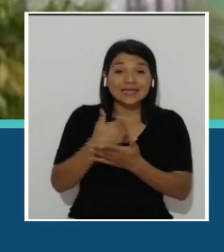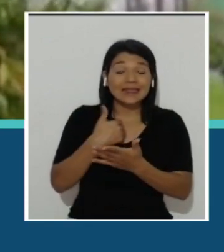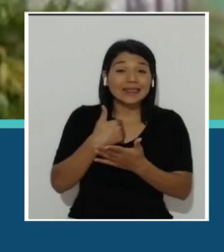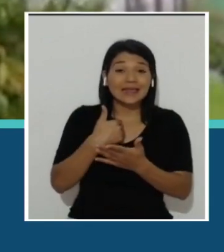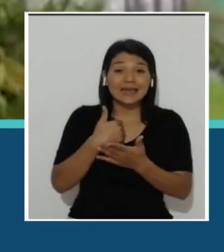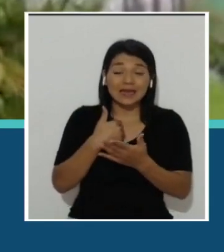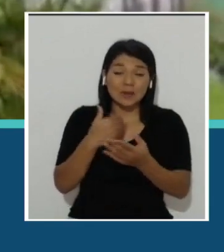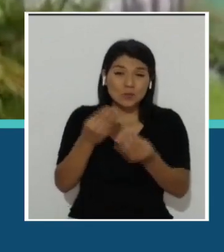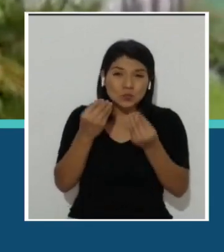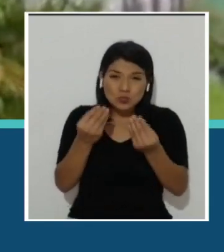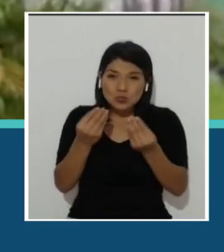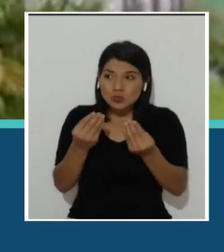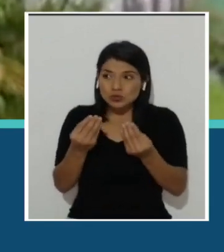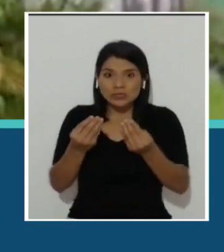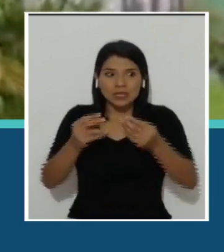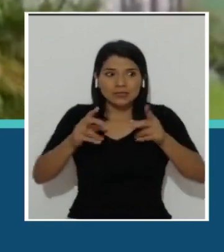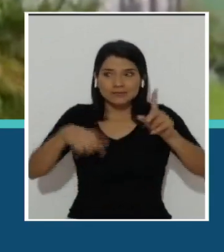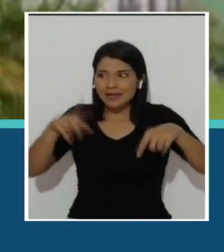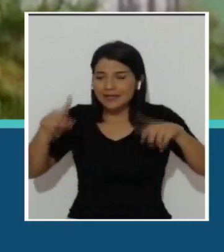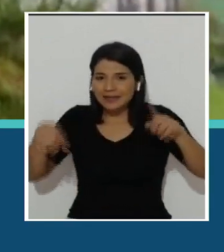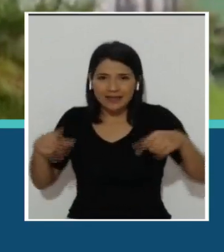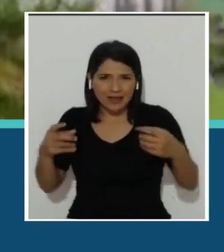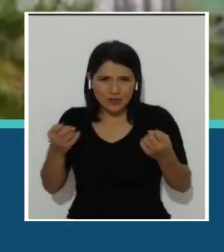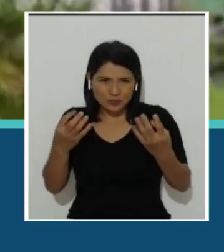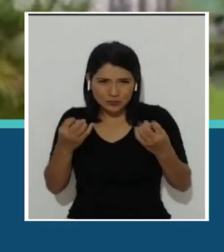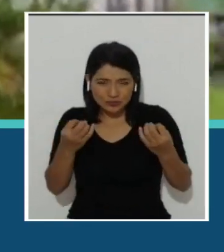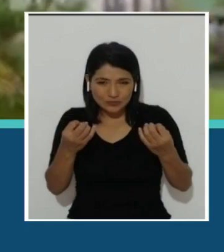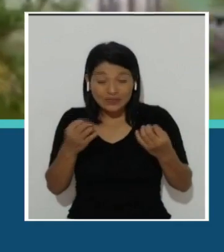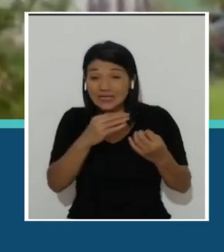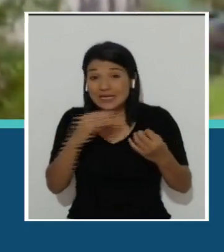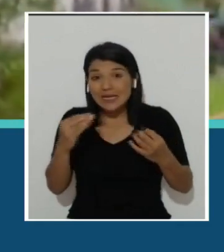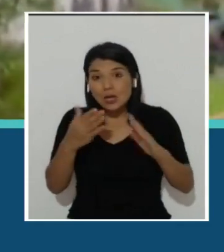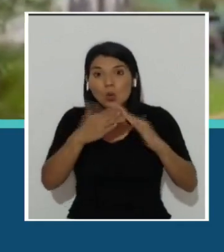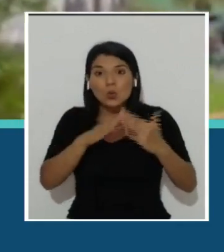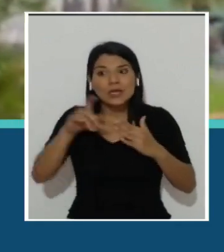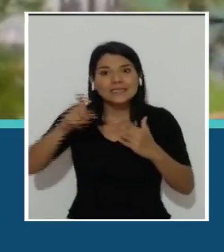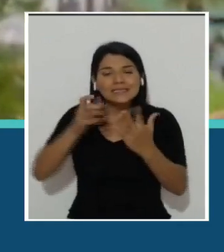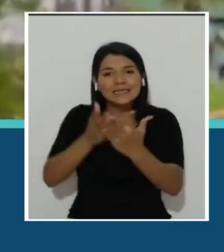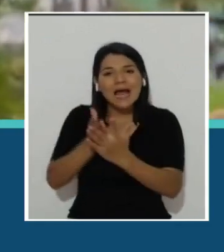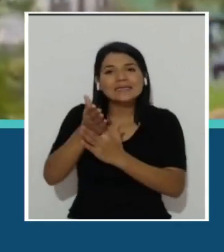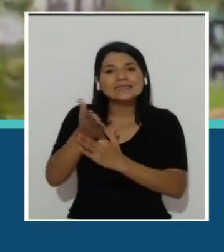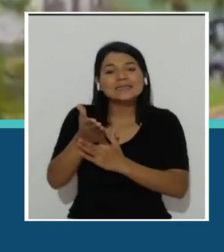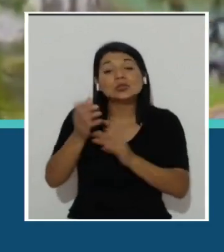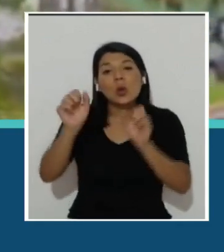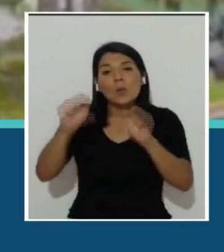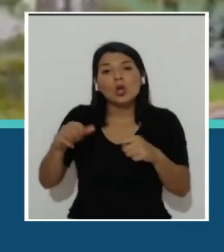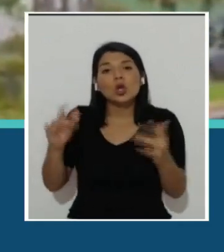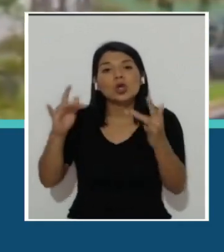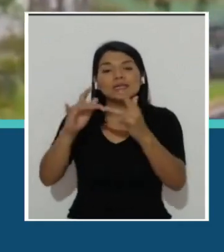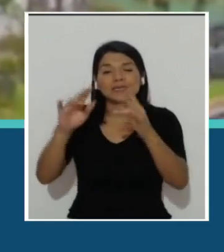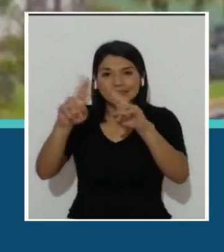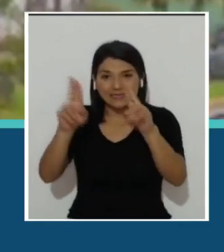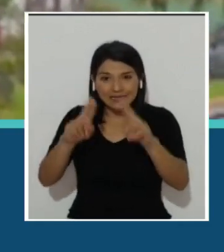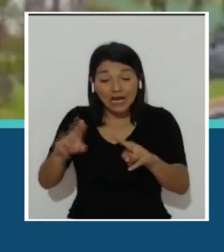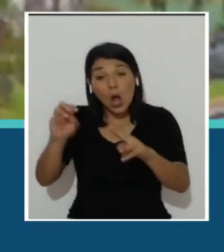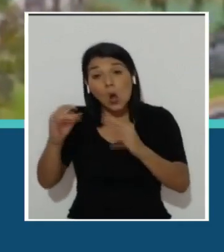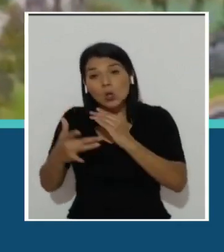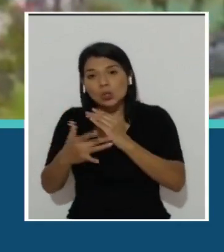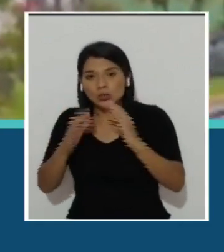y comunidades que necesitan acceso a las oportunidades de conexión, pues será definitivamente una prioridad para